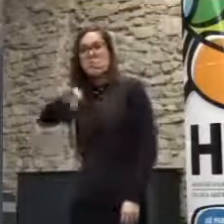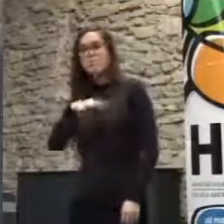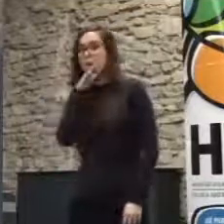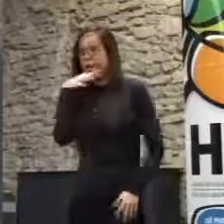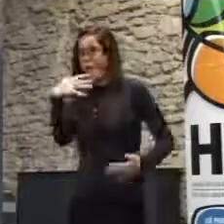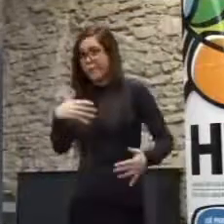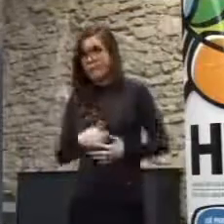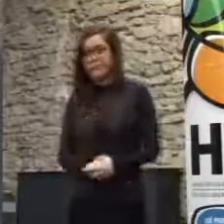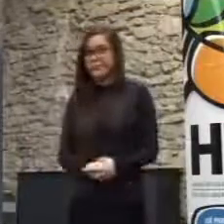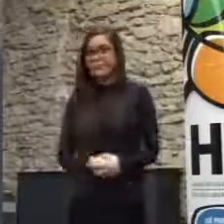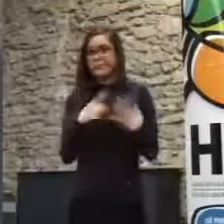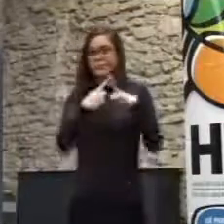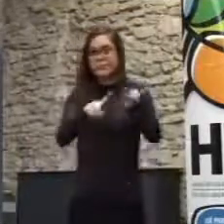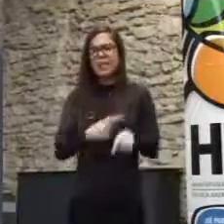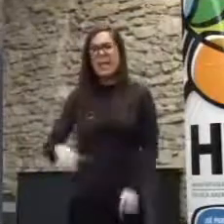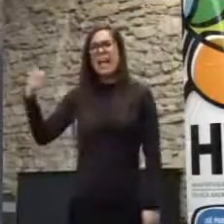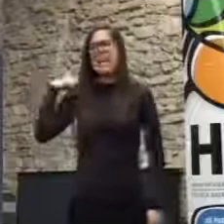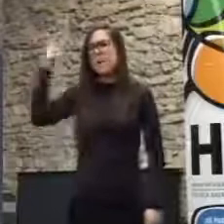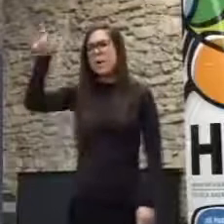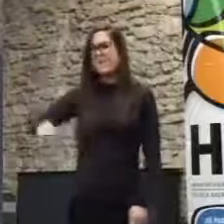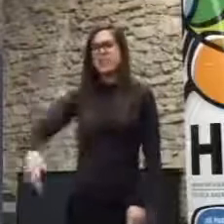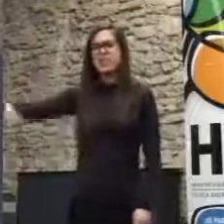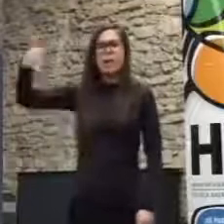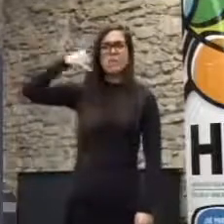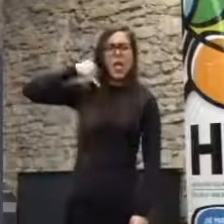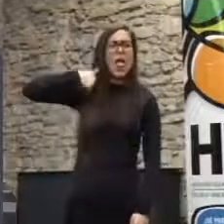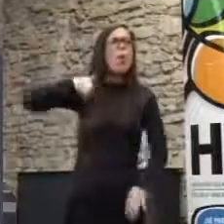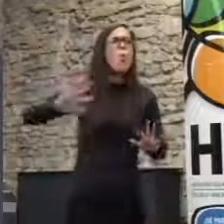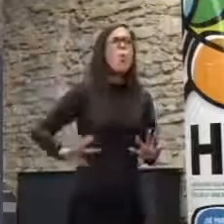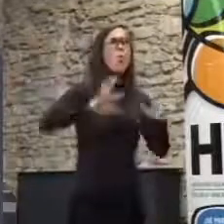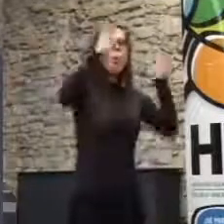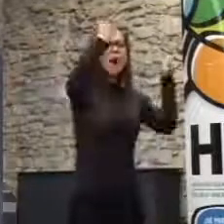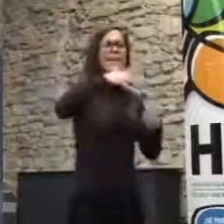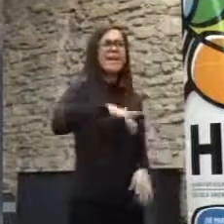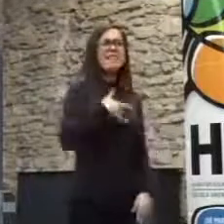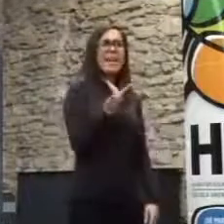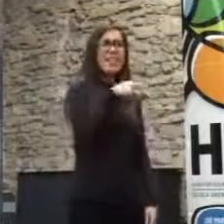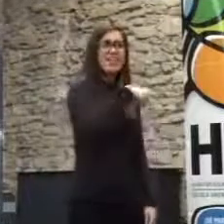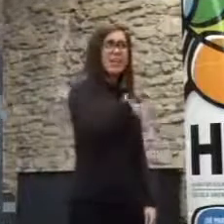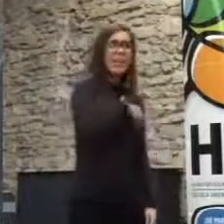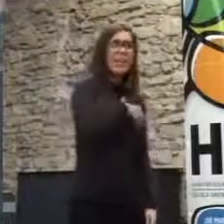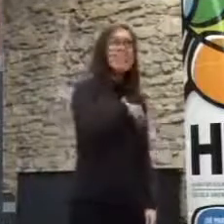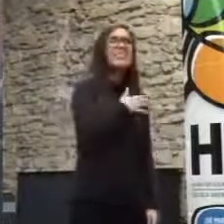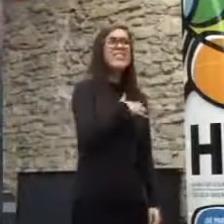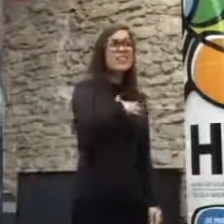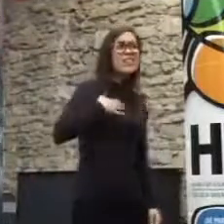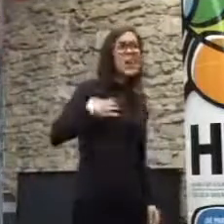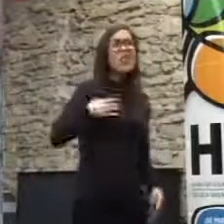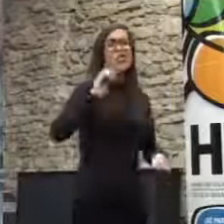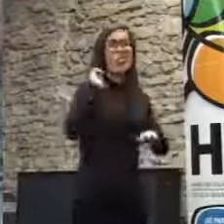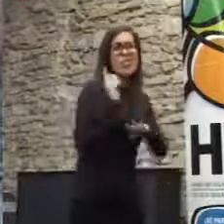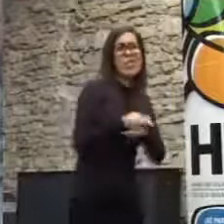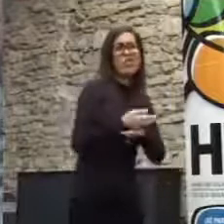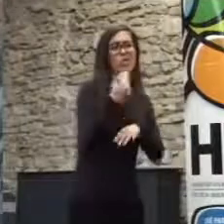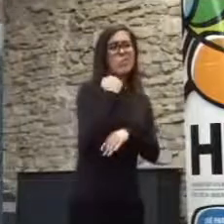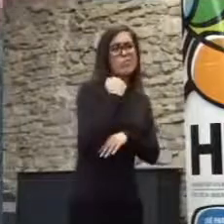Ayer me llamaba una persona y me decía, tenemos una huelga tal día, me gustaría poder tener un debate con el director de